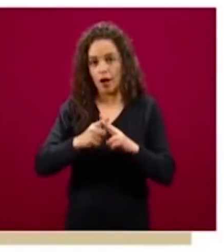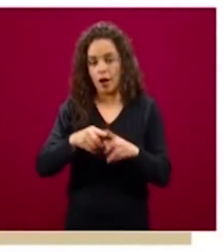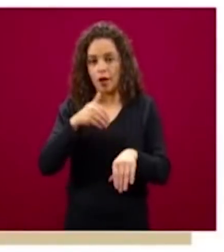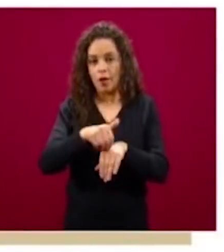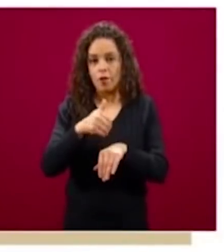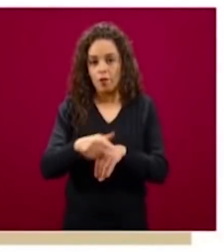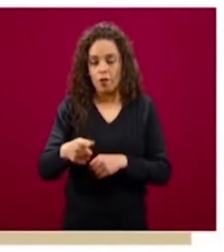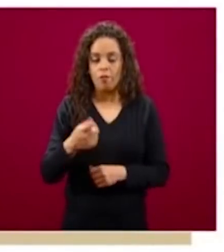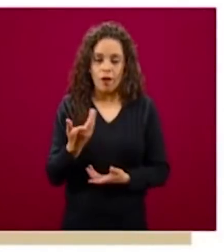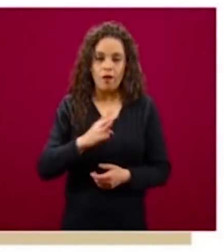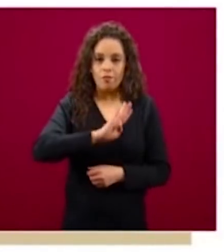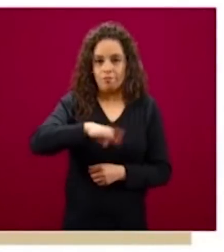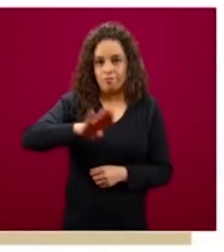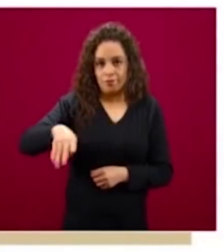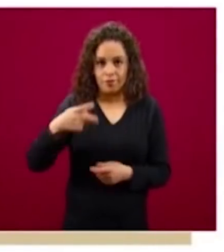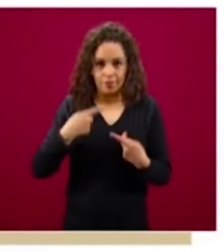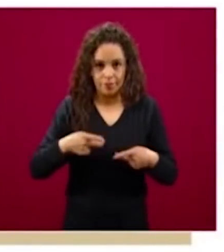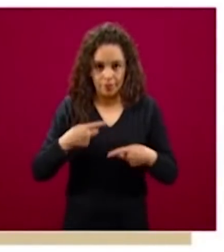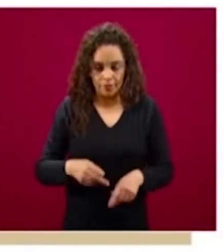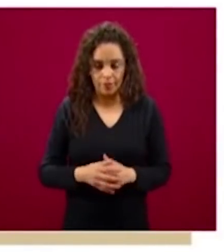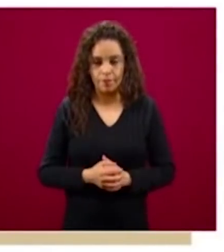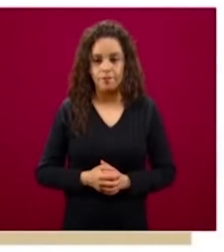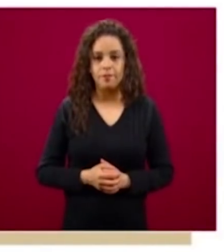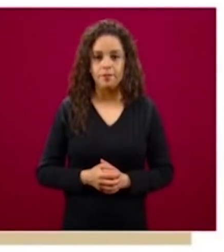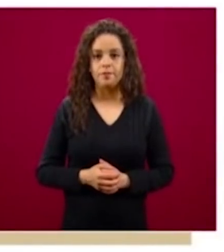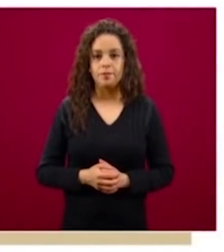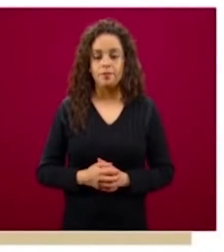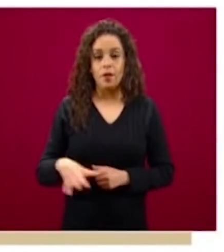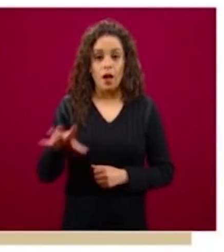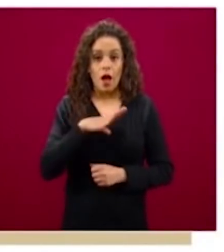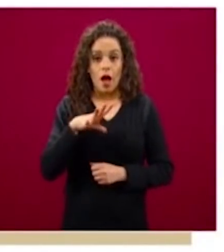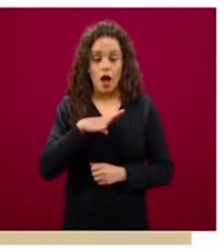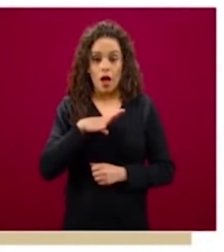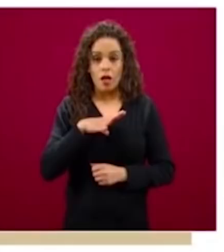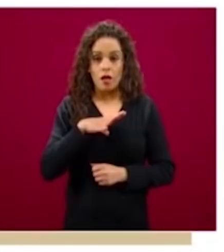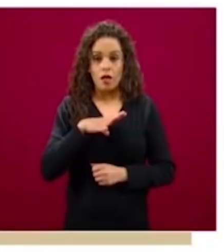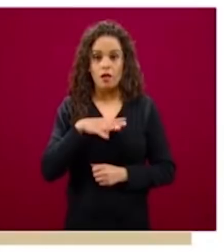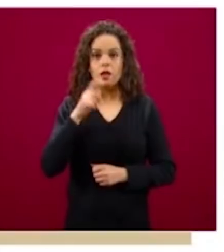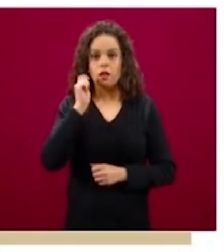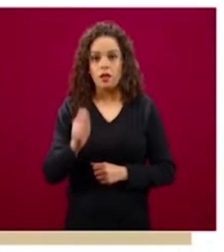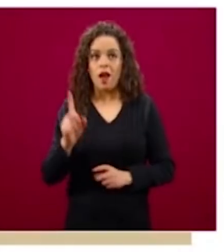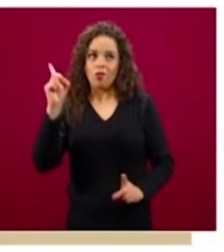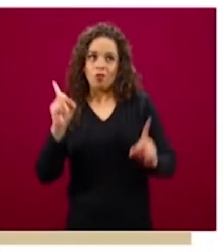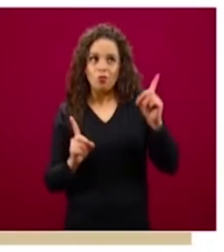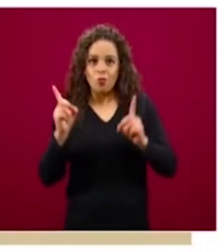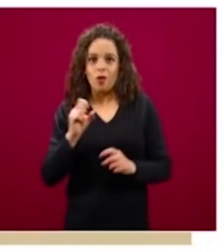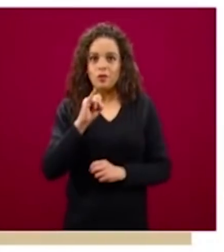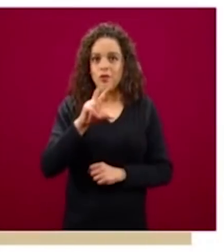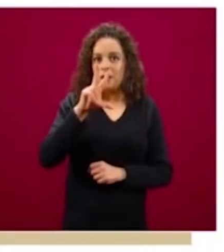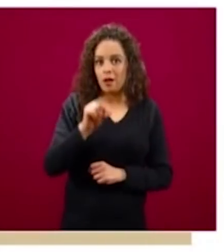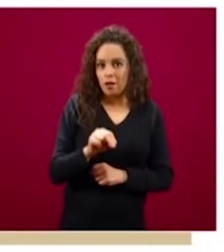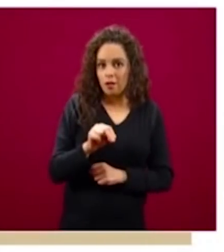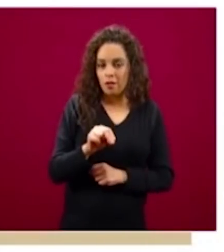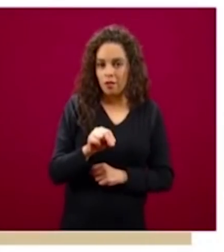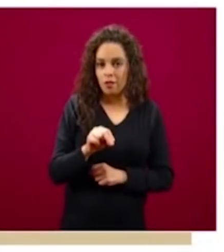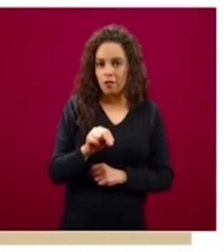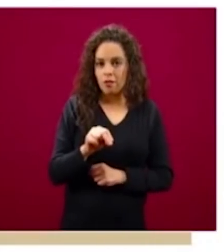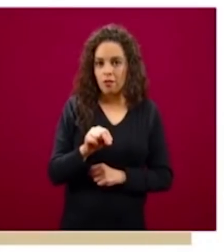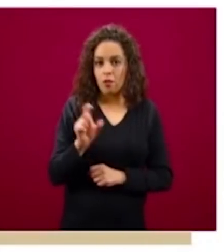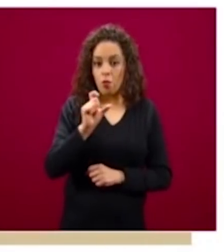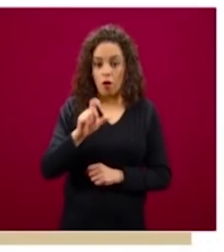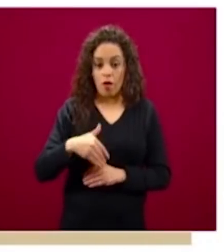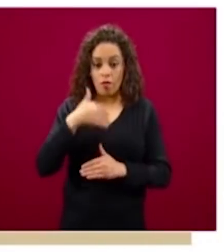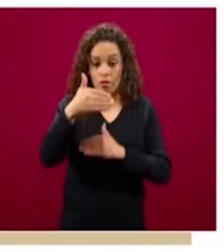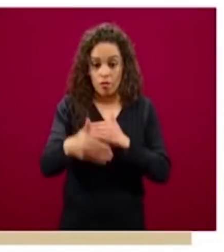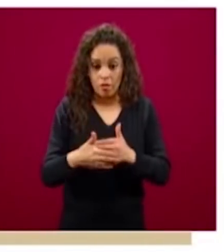también conforme tenemos aquellos casos que están en el estado de sospechosos y pasan a confirmación, actualizan